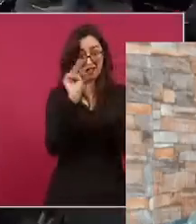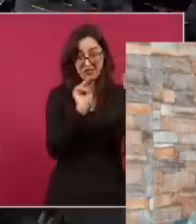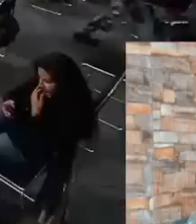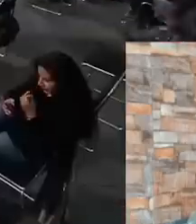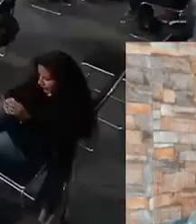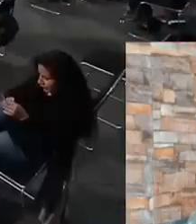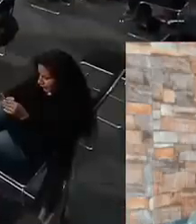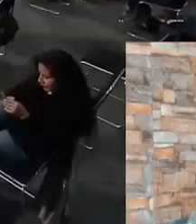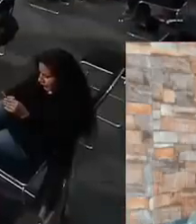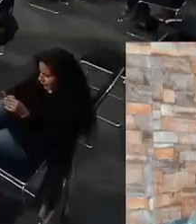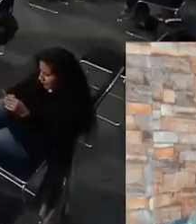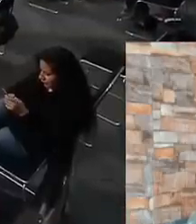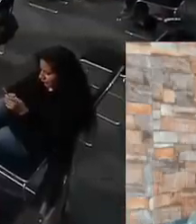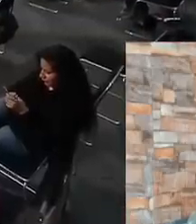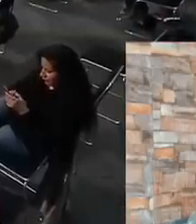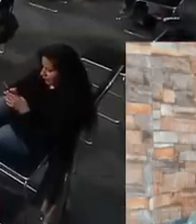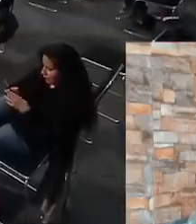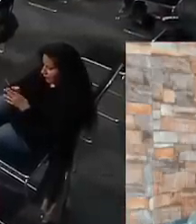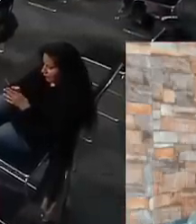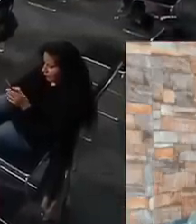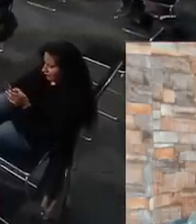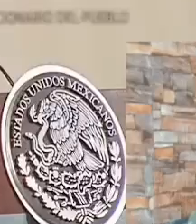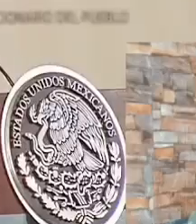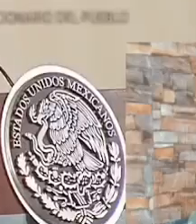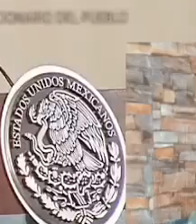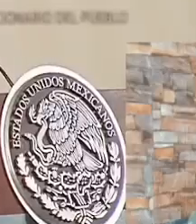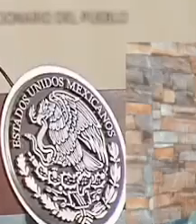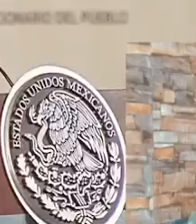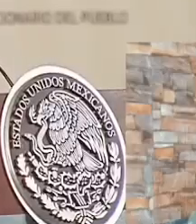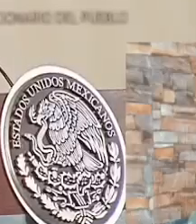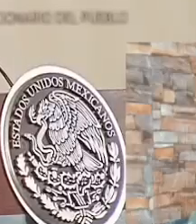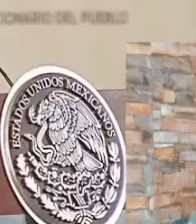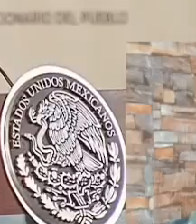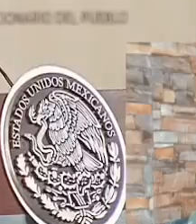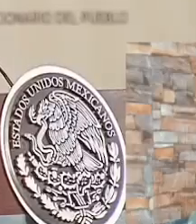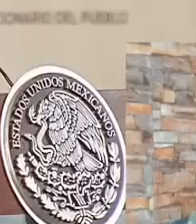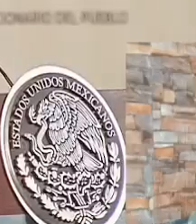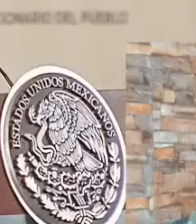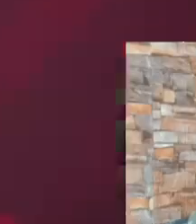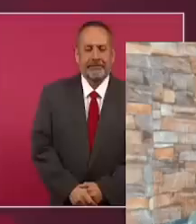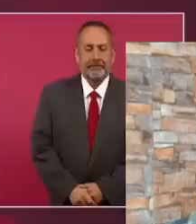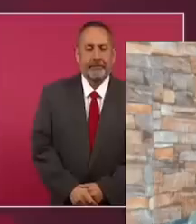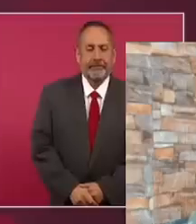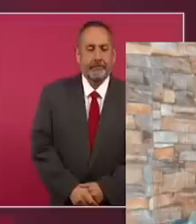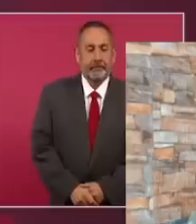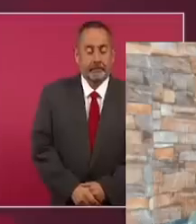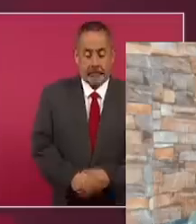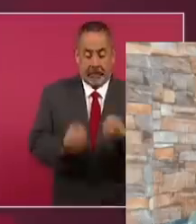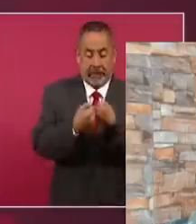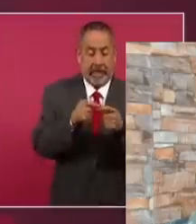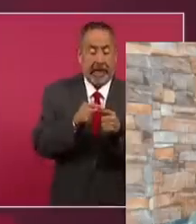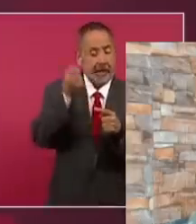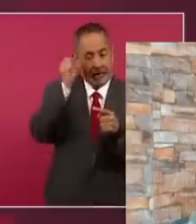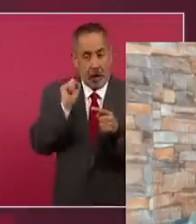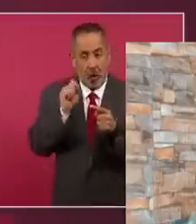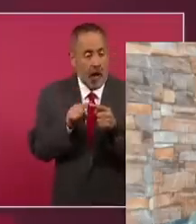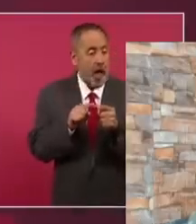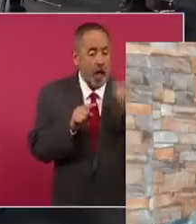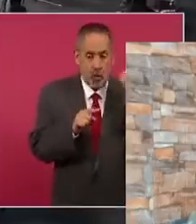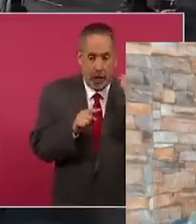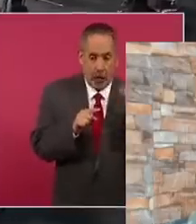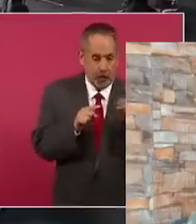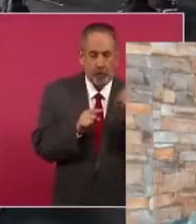ya también terminamos, que es de Tamazula, es el límite de Sinaloa con Durango. Tamazula